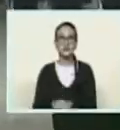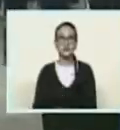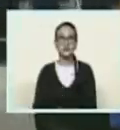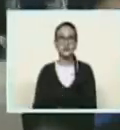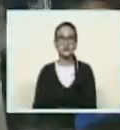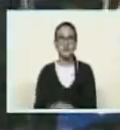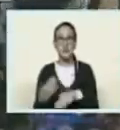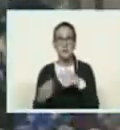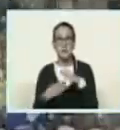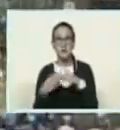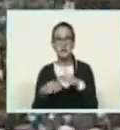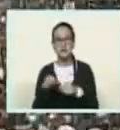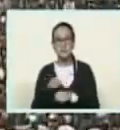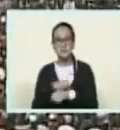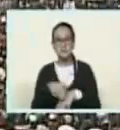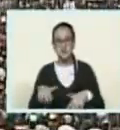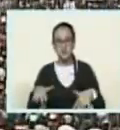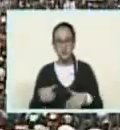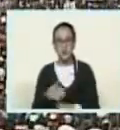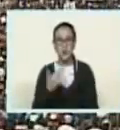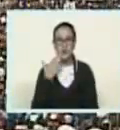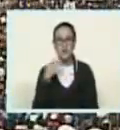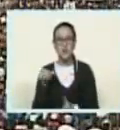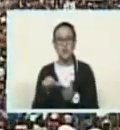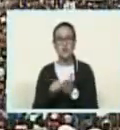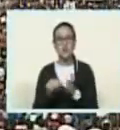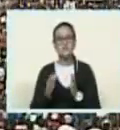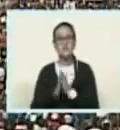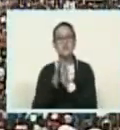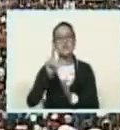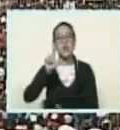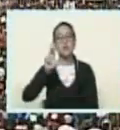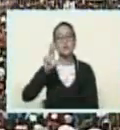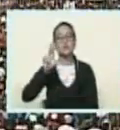de Misiones La Roli, en Santa Lucía,